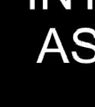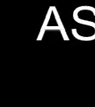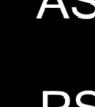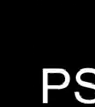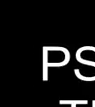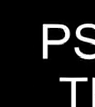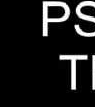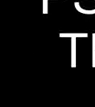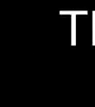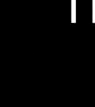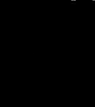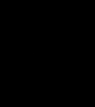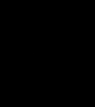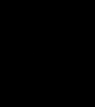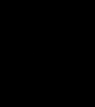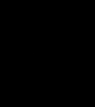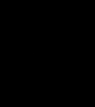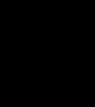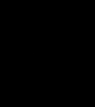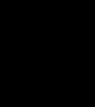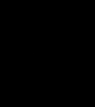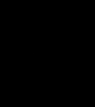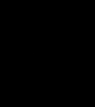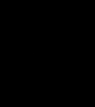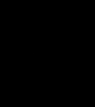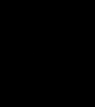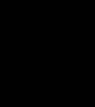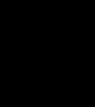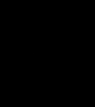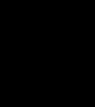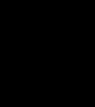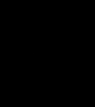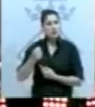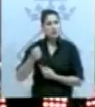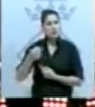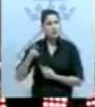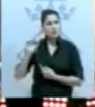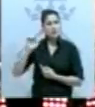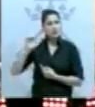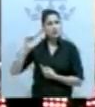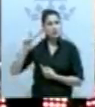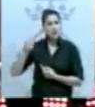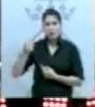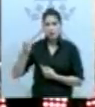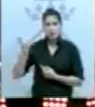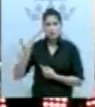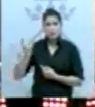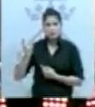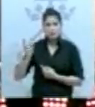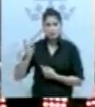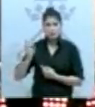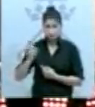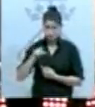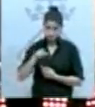Yo no sé si a doña María Gabriela Acebo Emerich. No es doña usted, usted no es doña